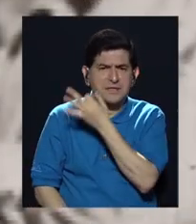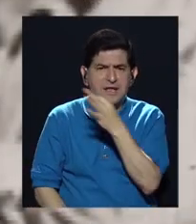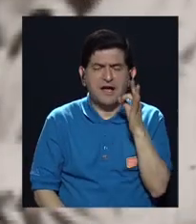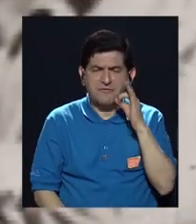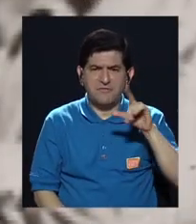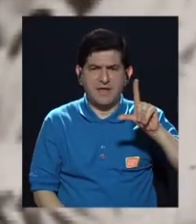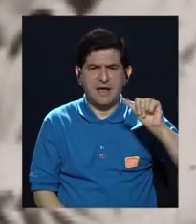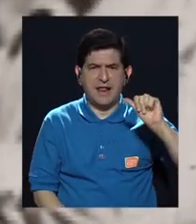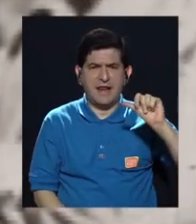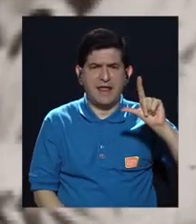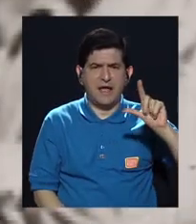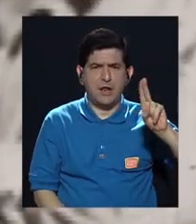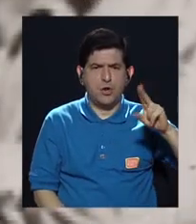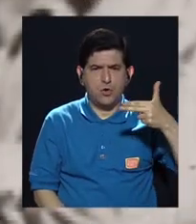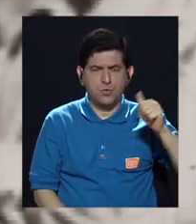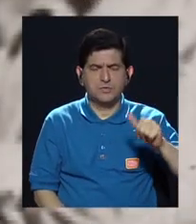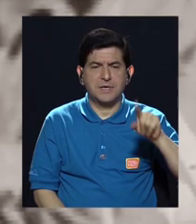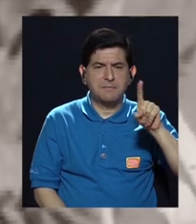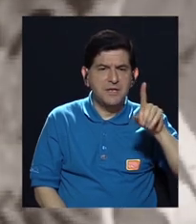en 1928,